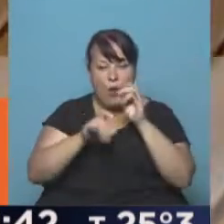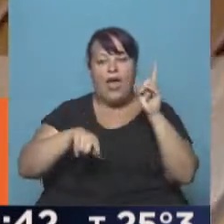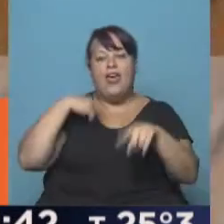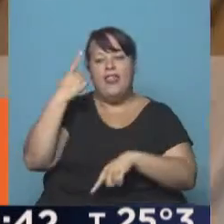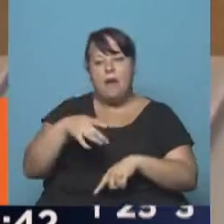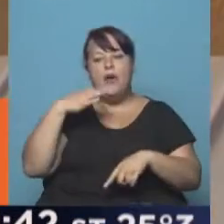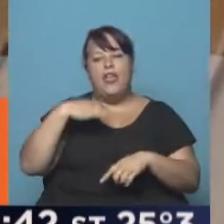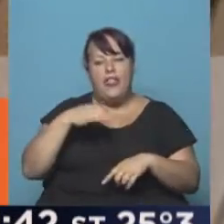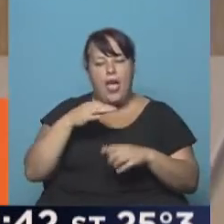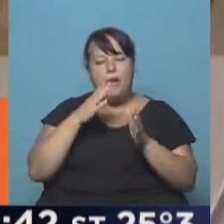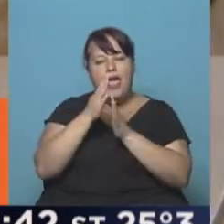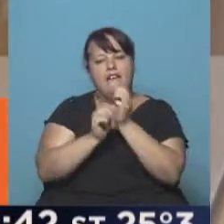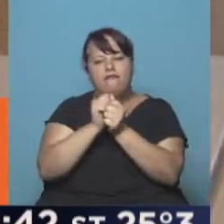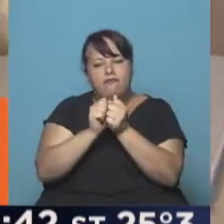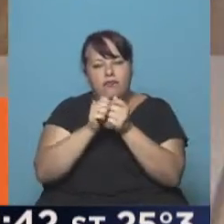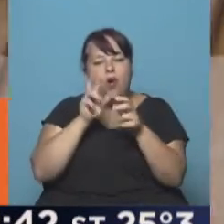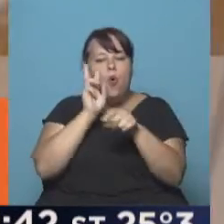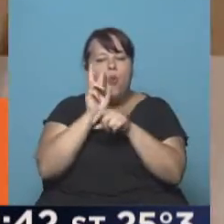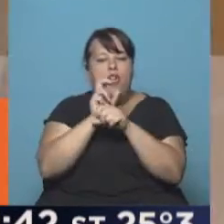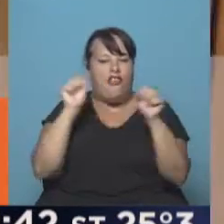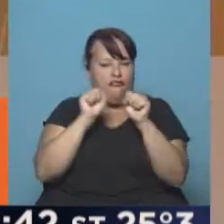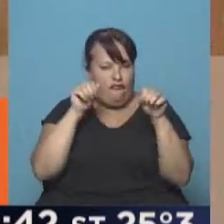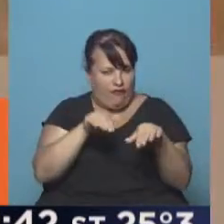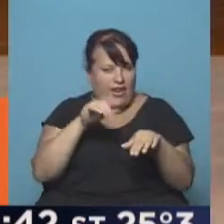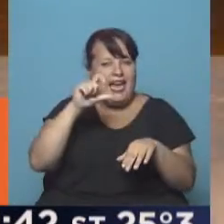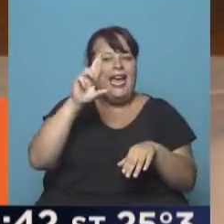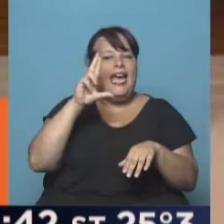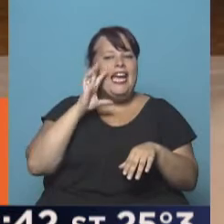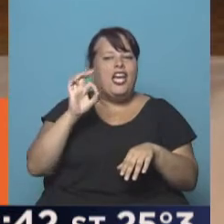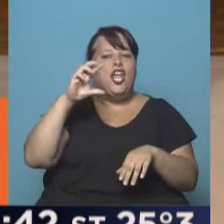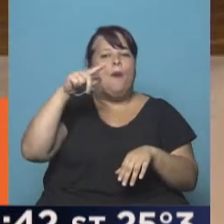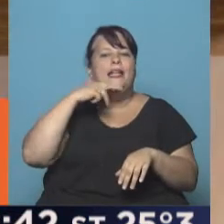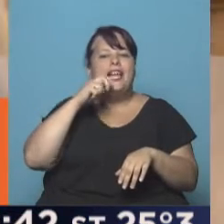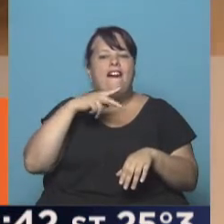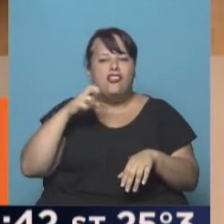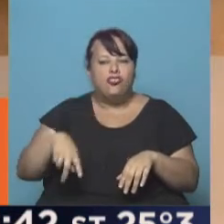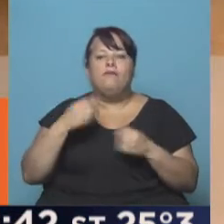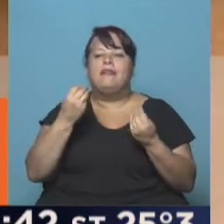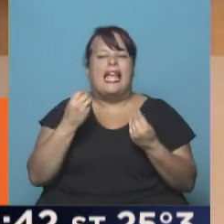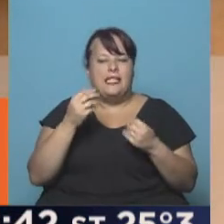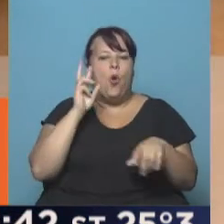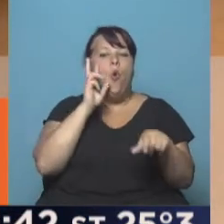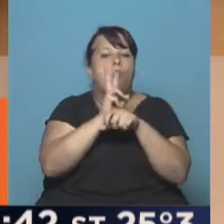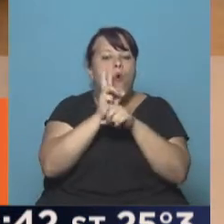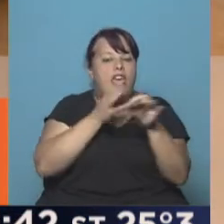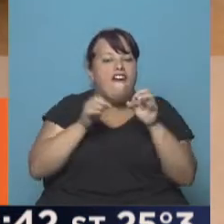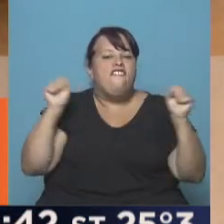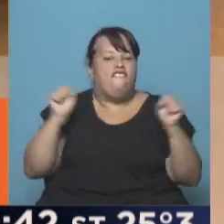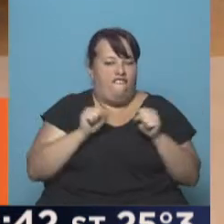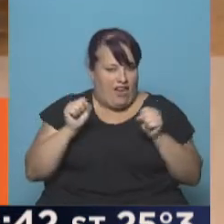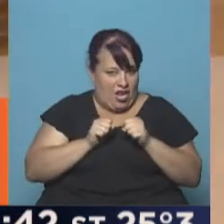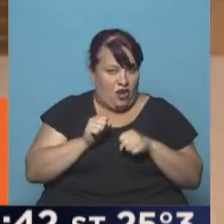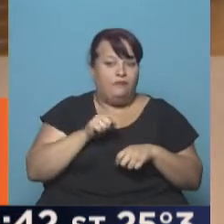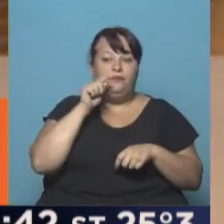someterla a un proceso de criopreservación la criopreservación básicamente consiste preservar con frío en